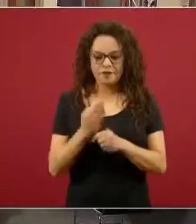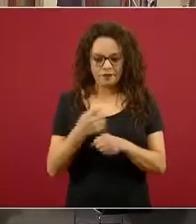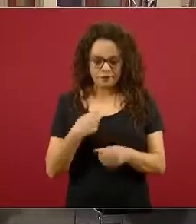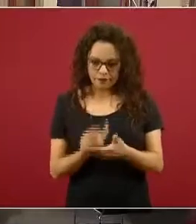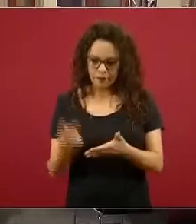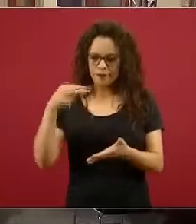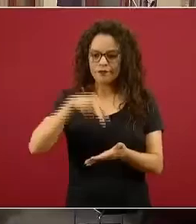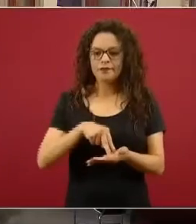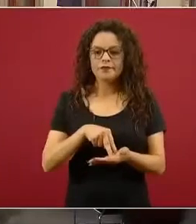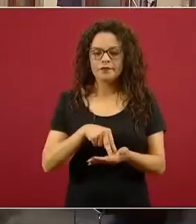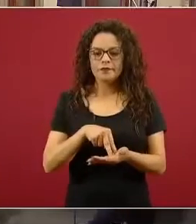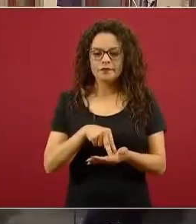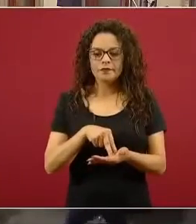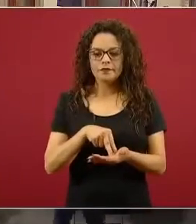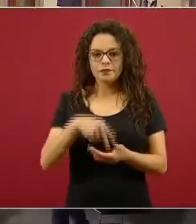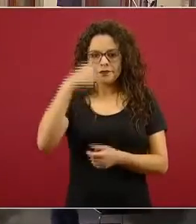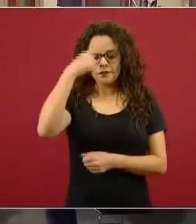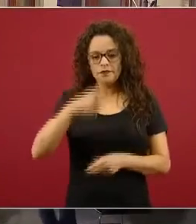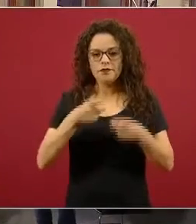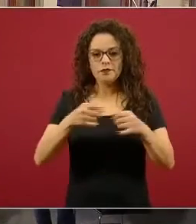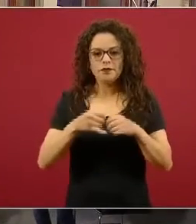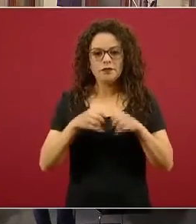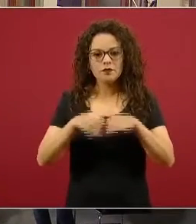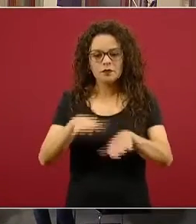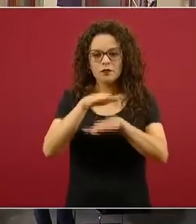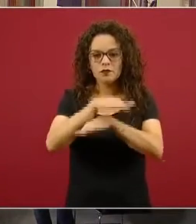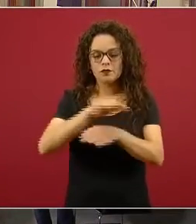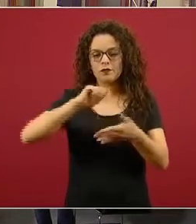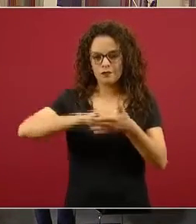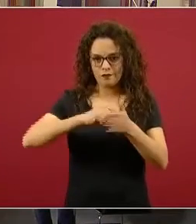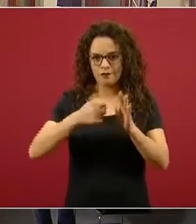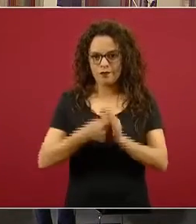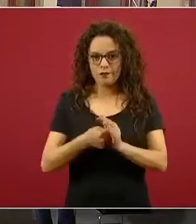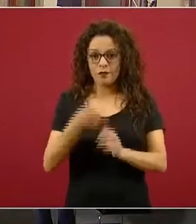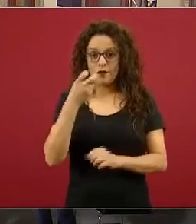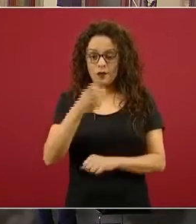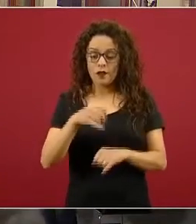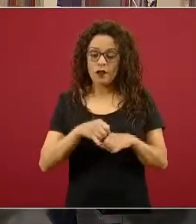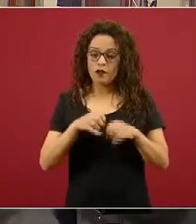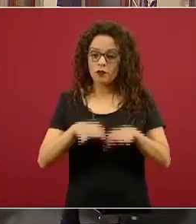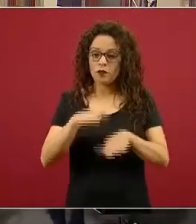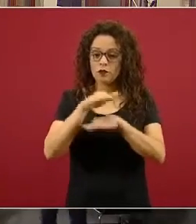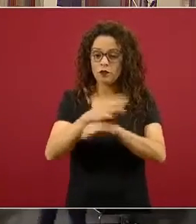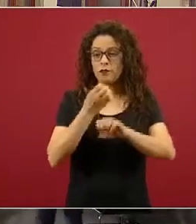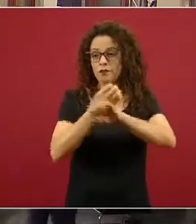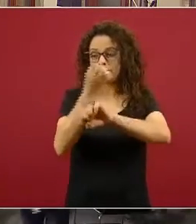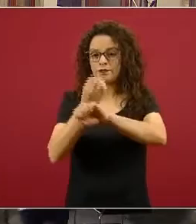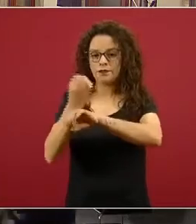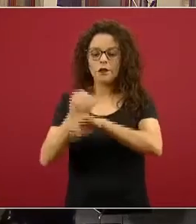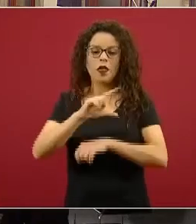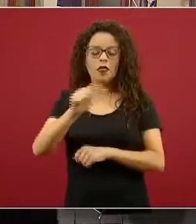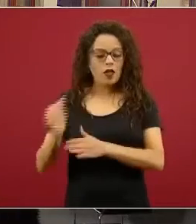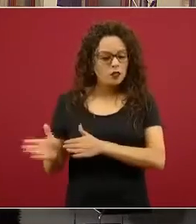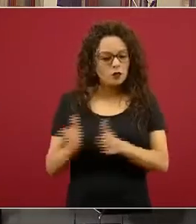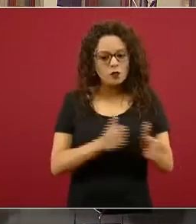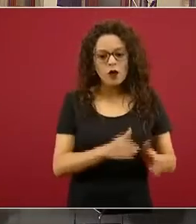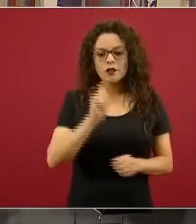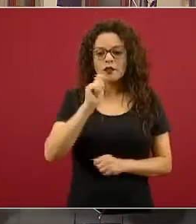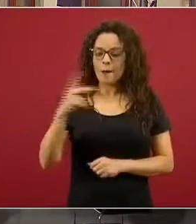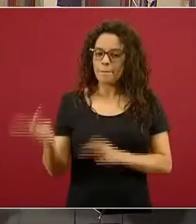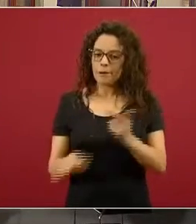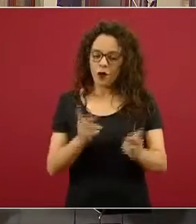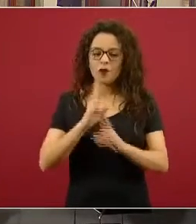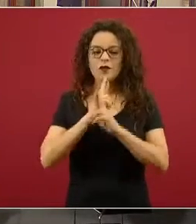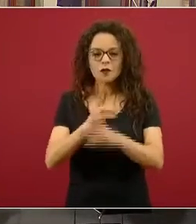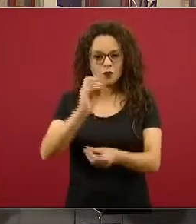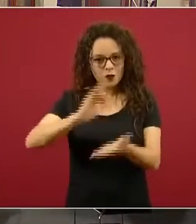para presentar el informe técnico, esta extensión de las entidades federativas, y posteriormente pasaremos a preguntas y